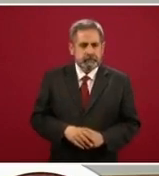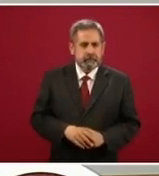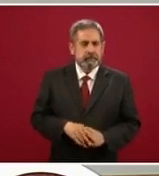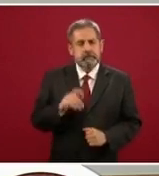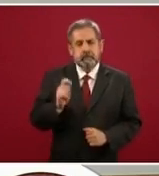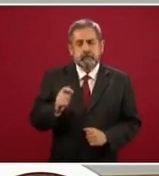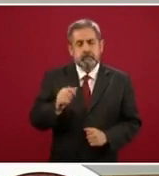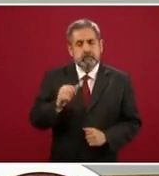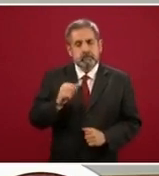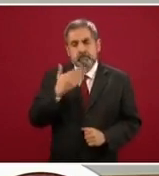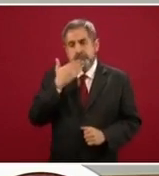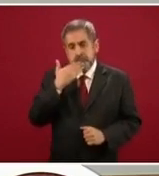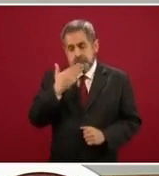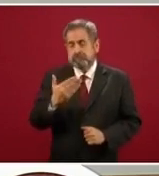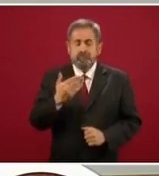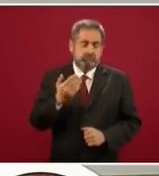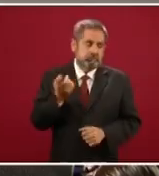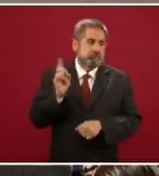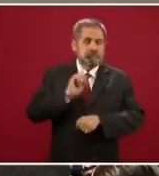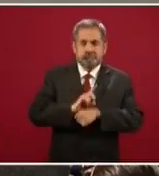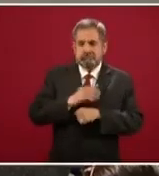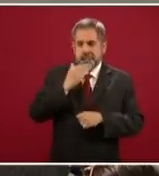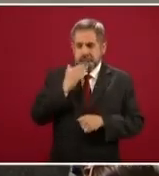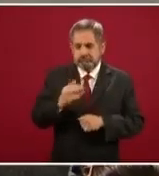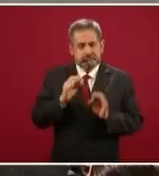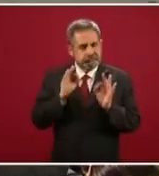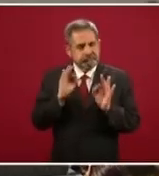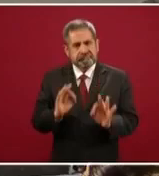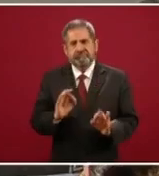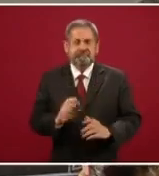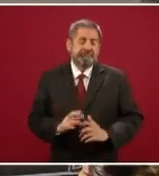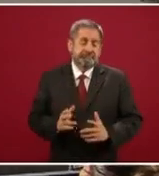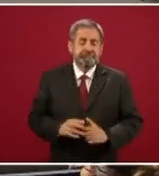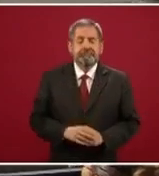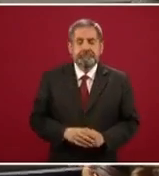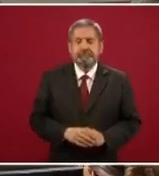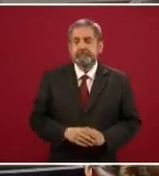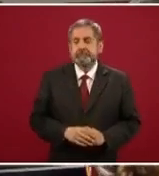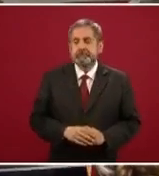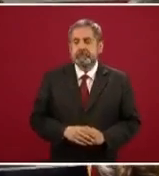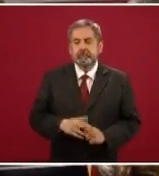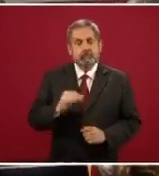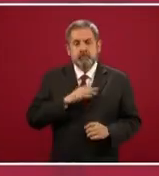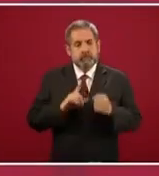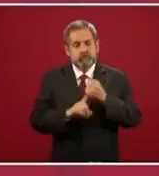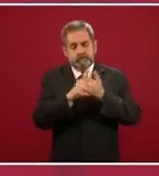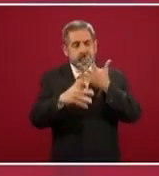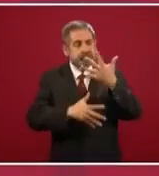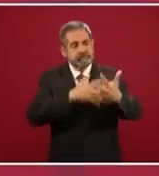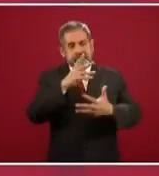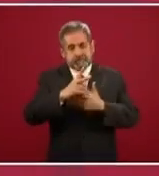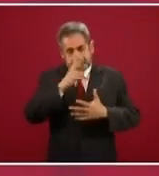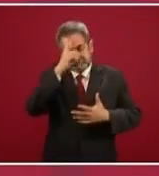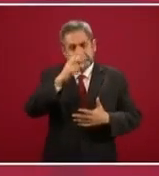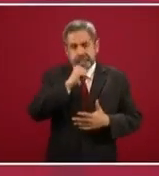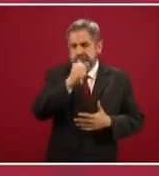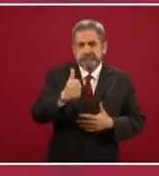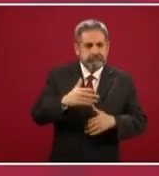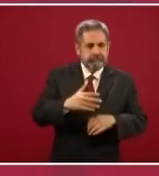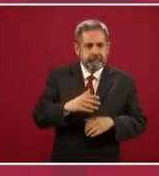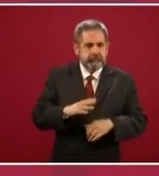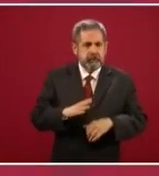fue muy buena la jornada y sobre todo no hubo violencia, porque